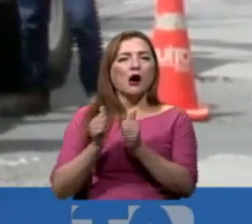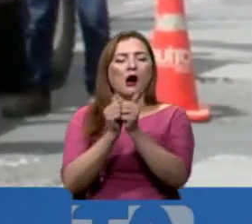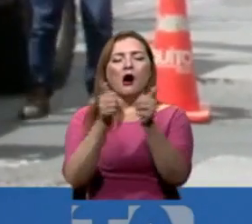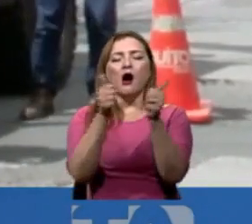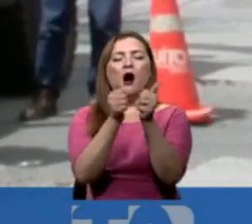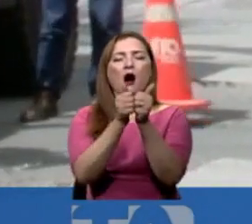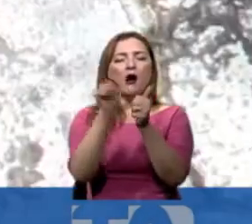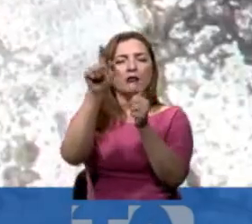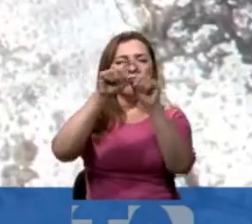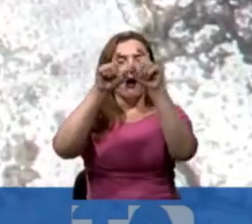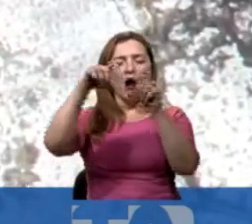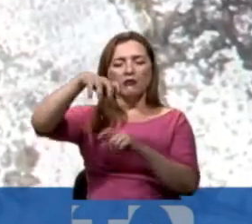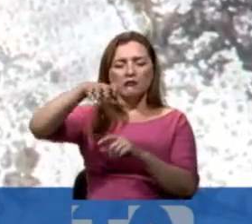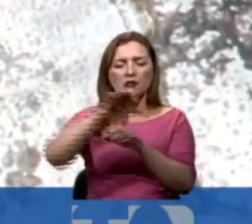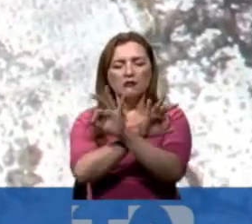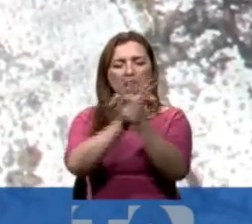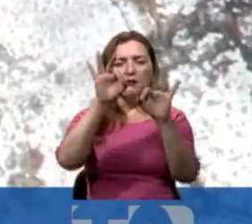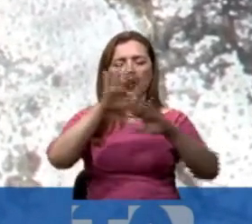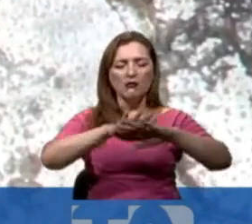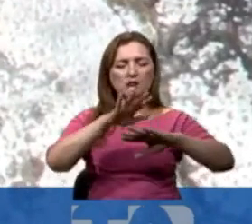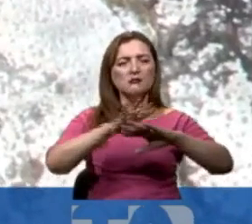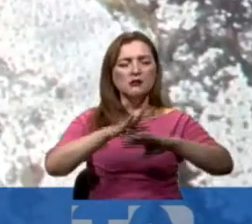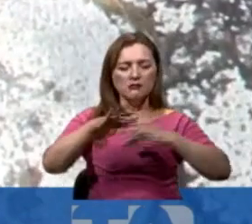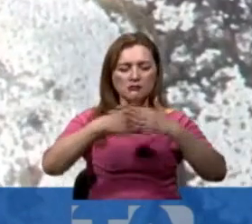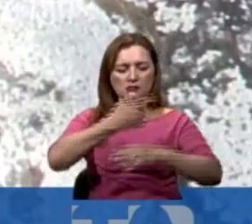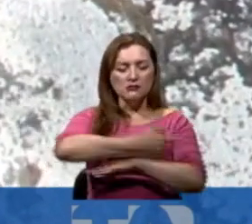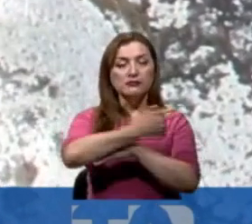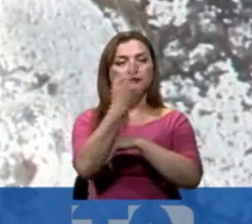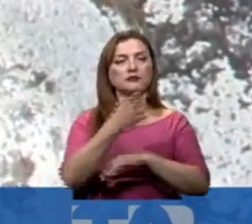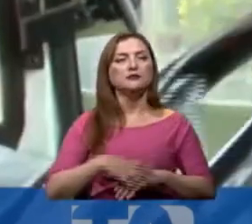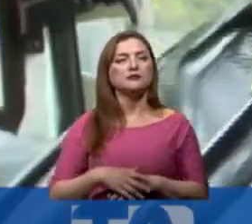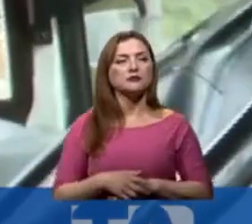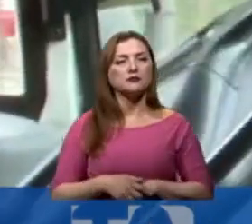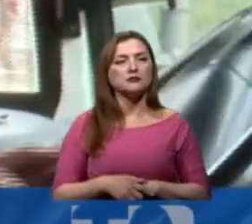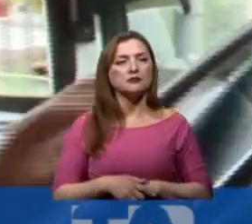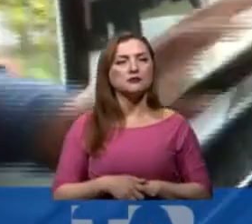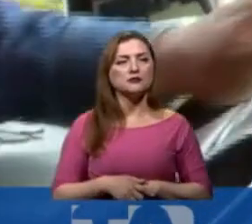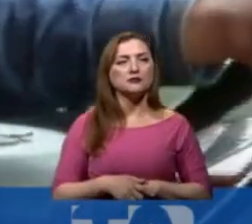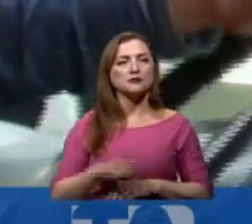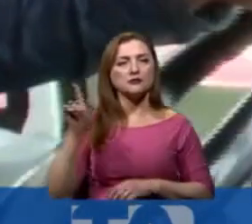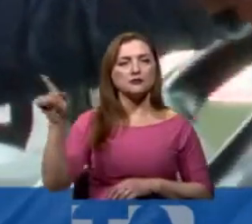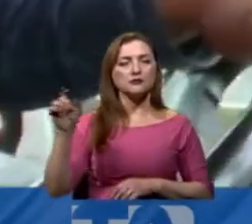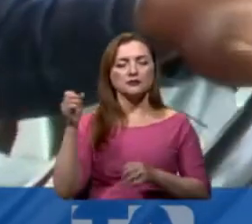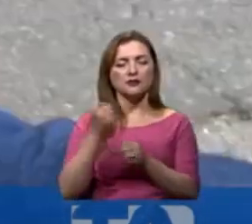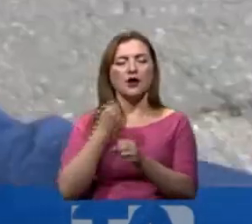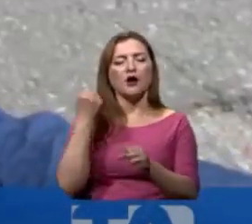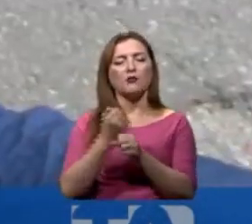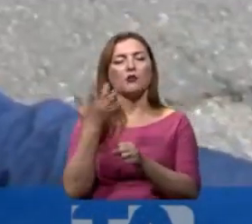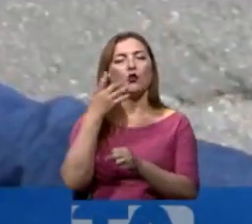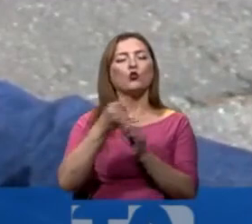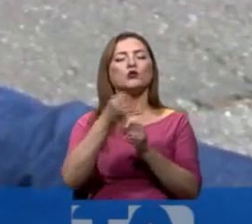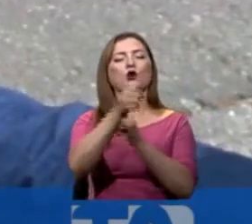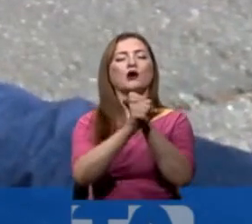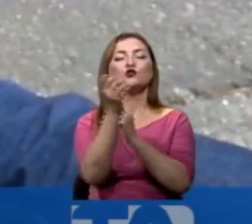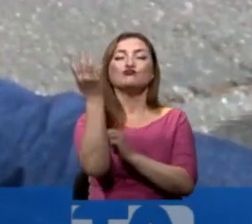una de las cuadrillas del EMAPS que realiza la limpieza de alcantarillas diariamente. Iván Zambrano, quien ha realizado esta labor los